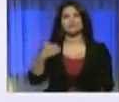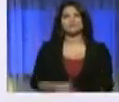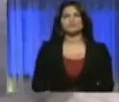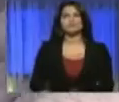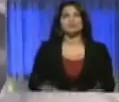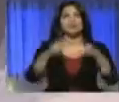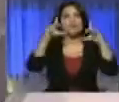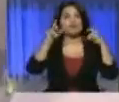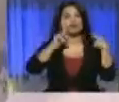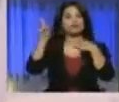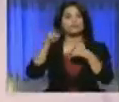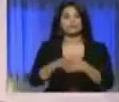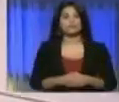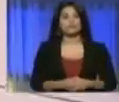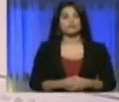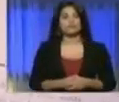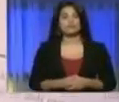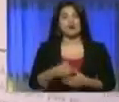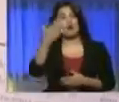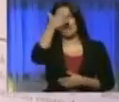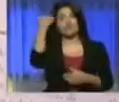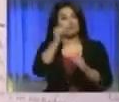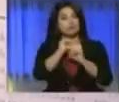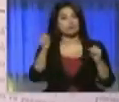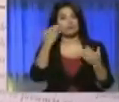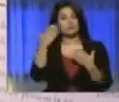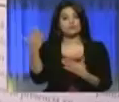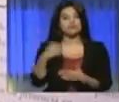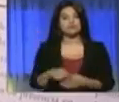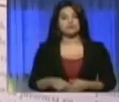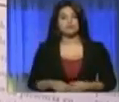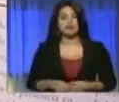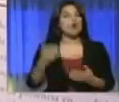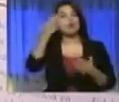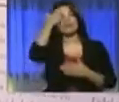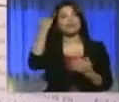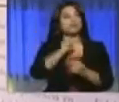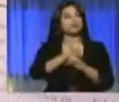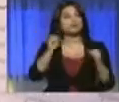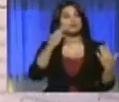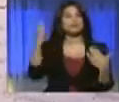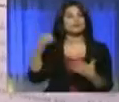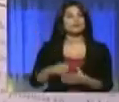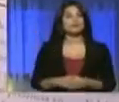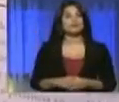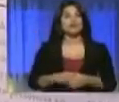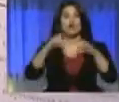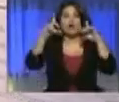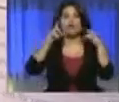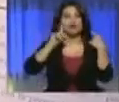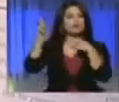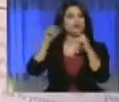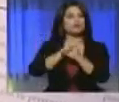foto, inolvidable, inolvidable. Esta foto es inolvidable.